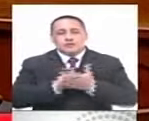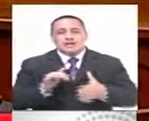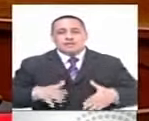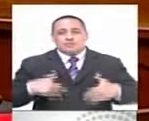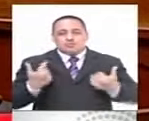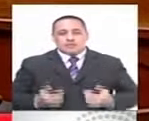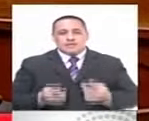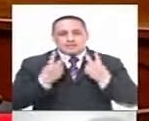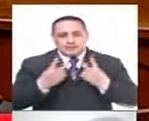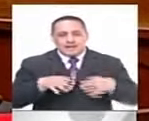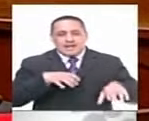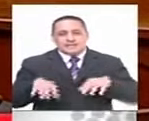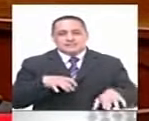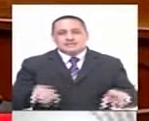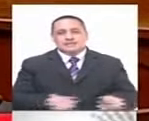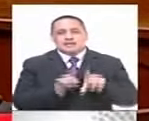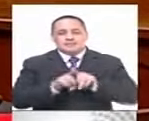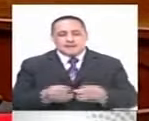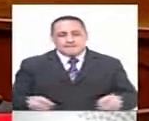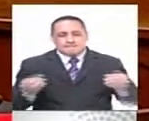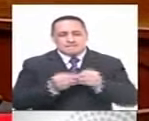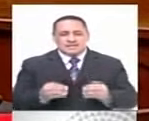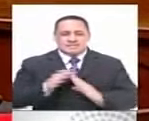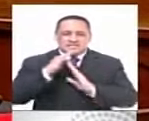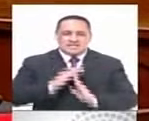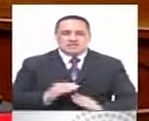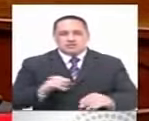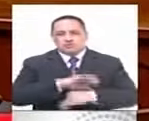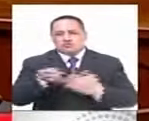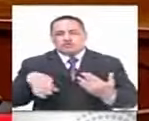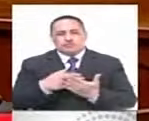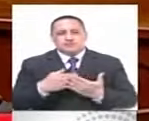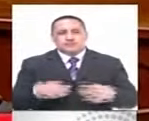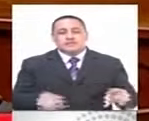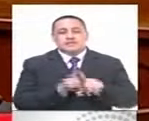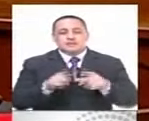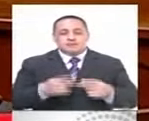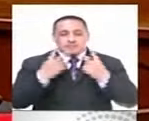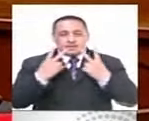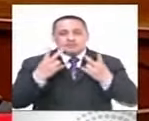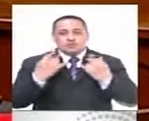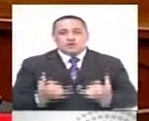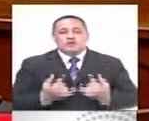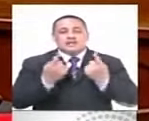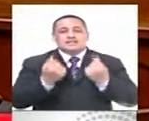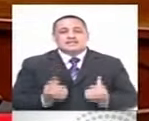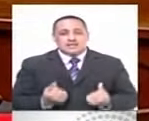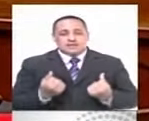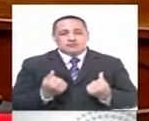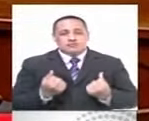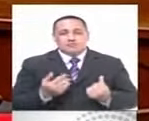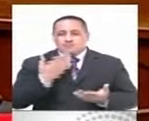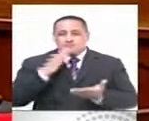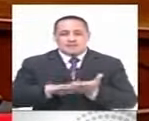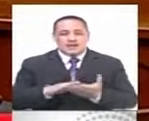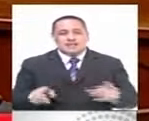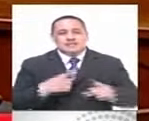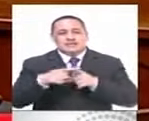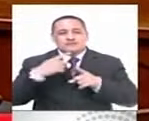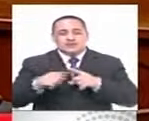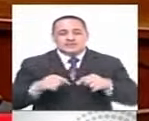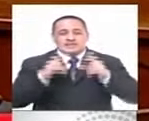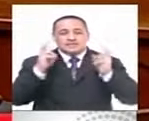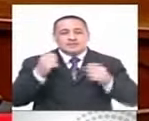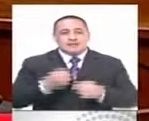aquello que pueda hacer más daño al narcotráfico. identificaremos el dinero ilícito, los signos exteriores